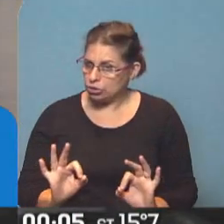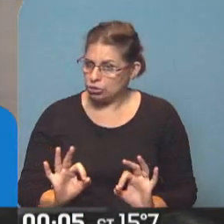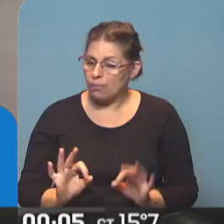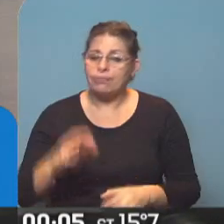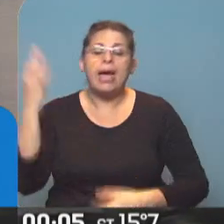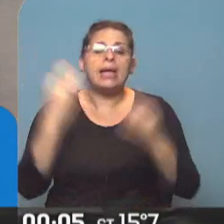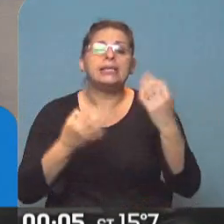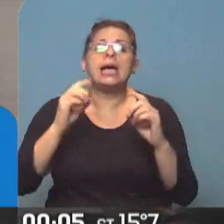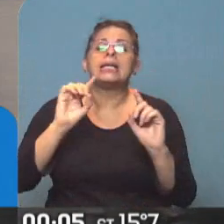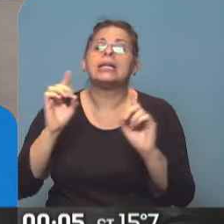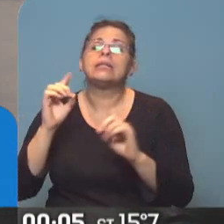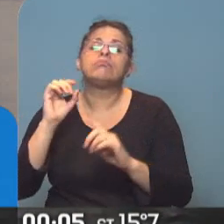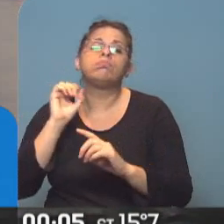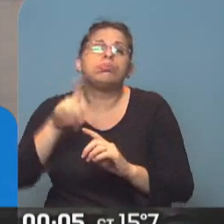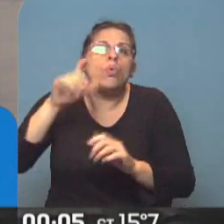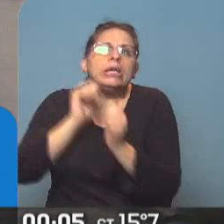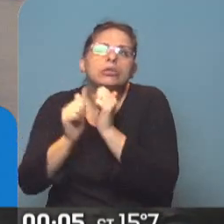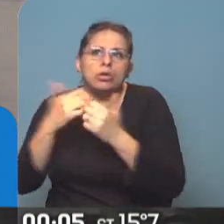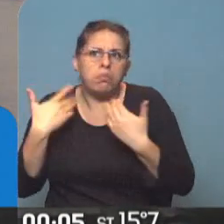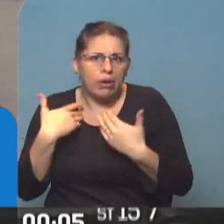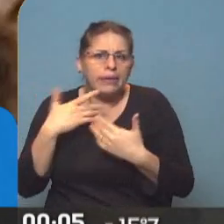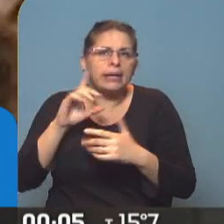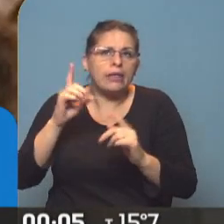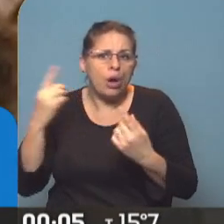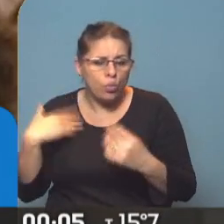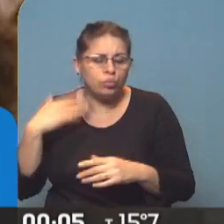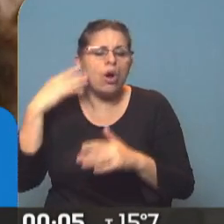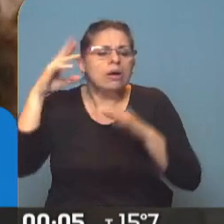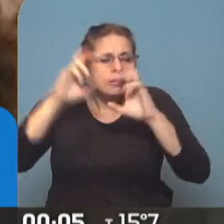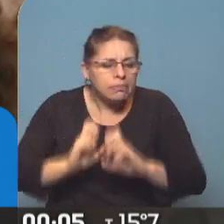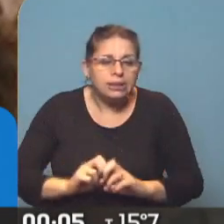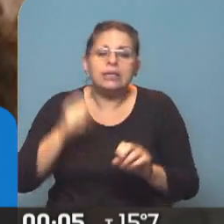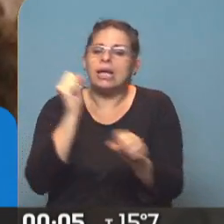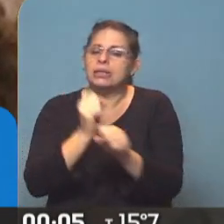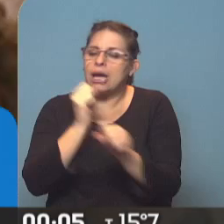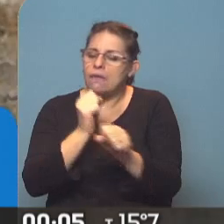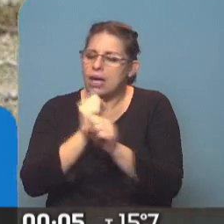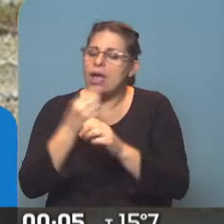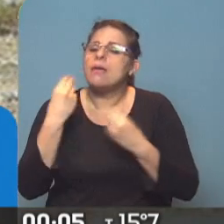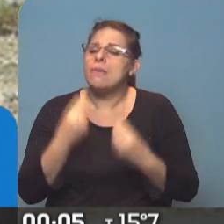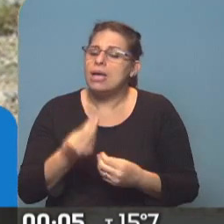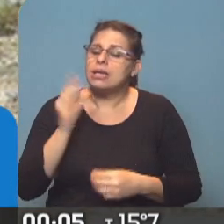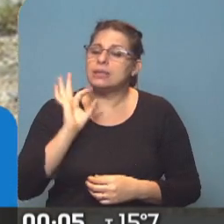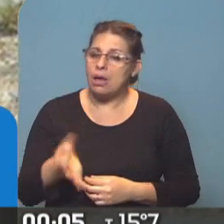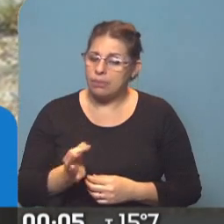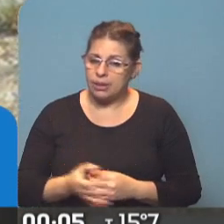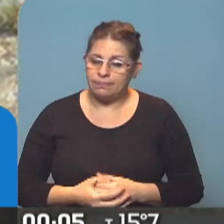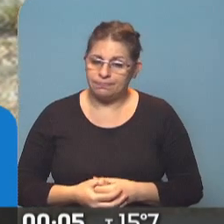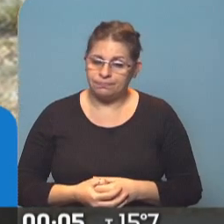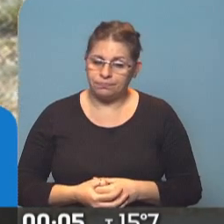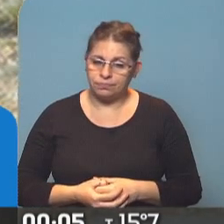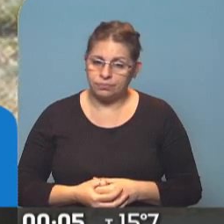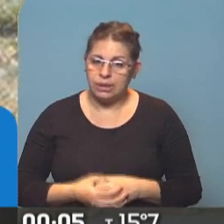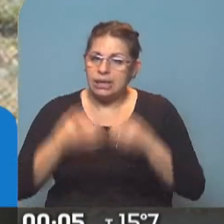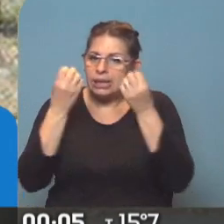analizar cada una de las hipótesis posibles, trabajar para ver cómo ha